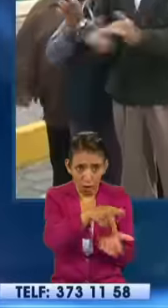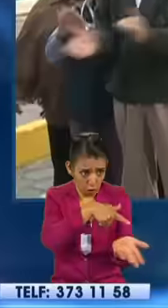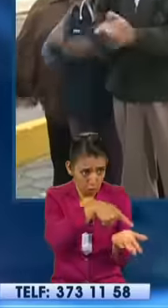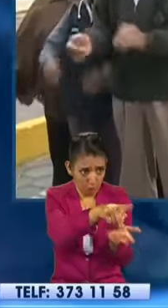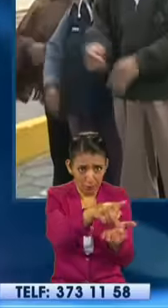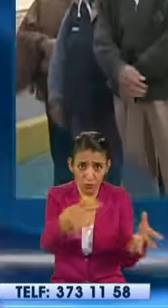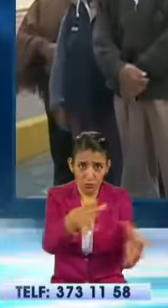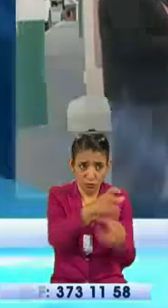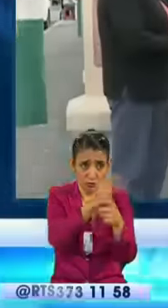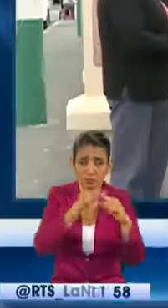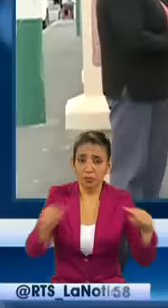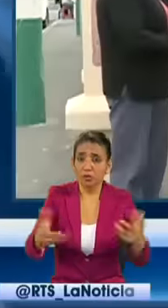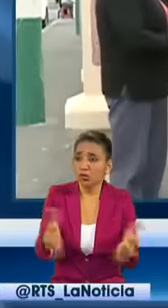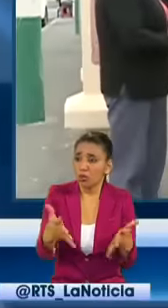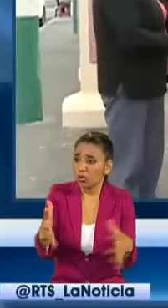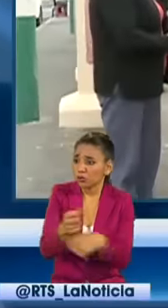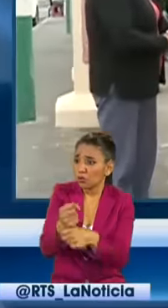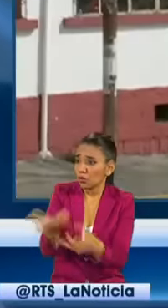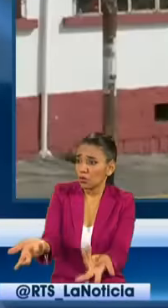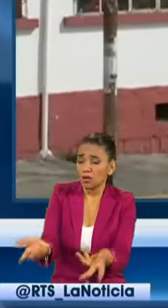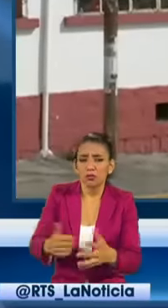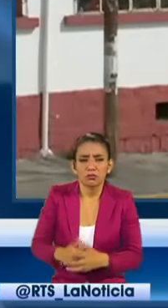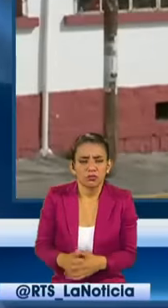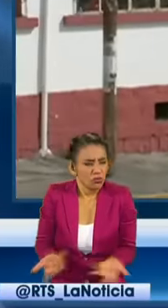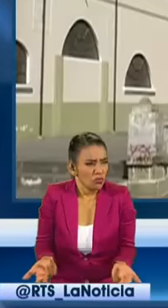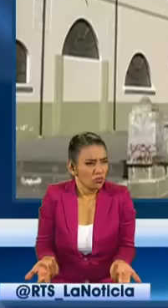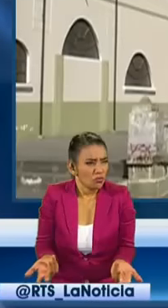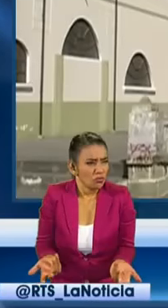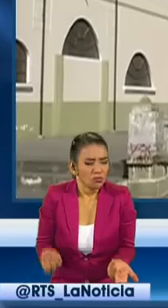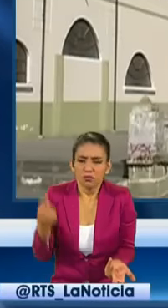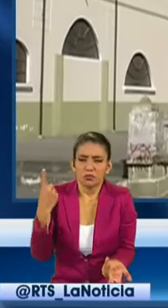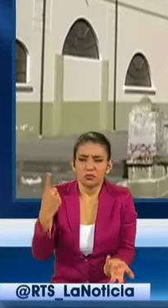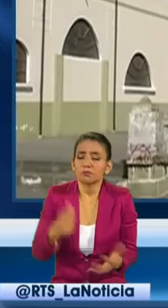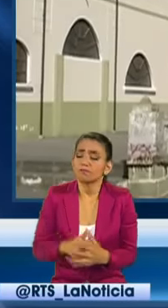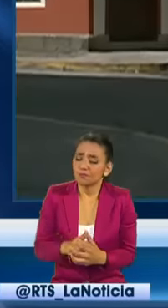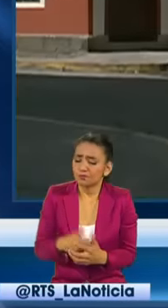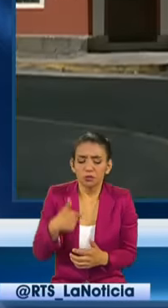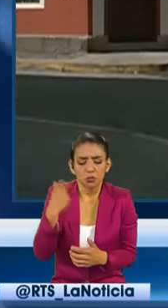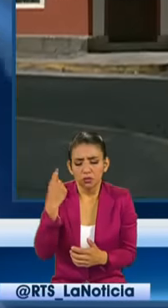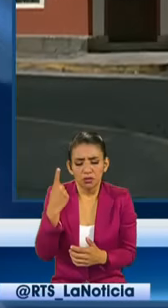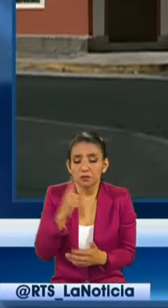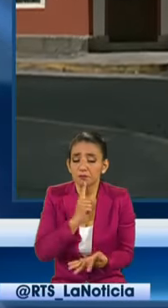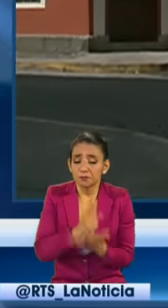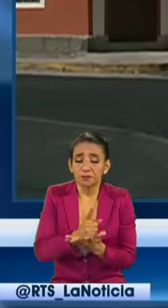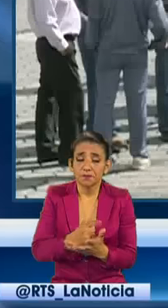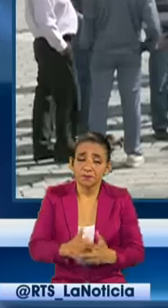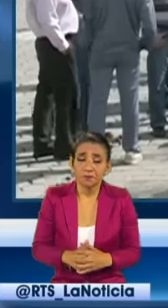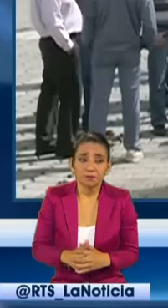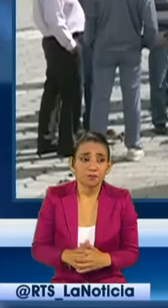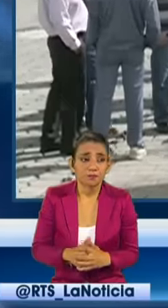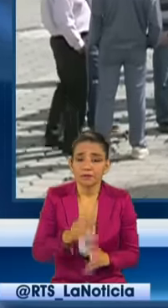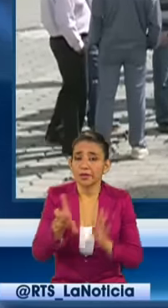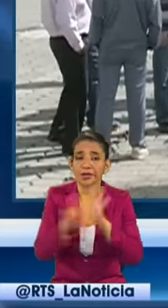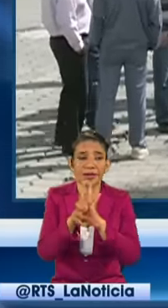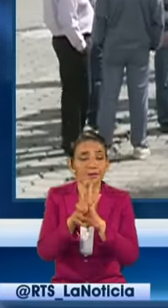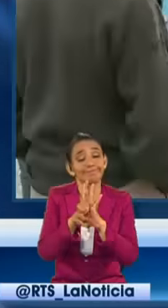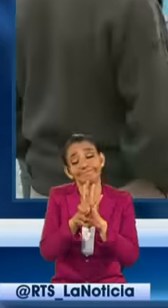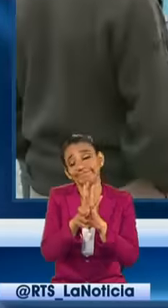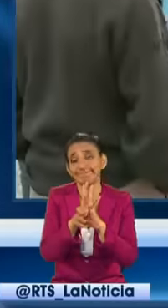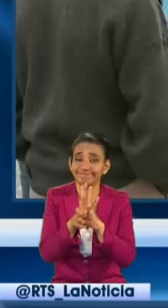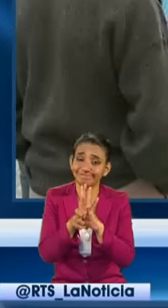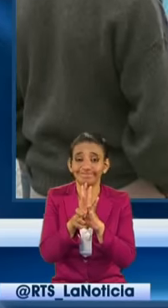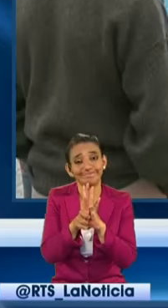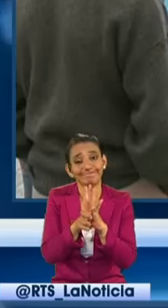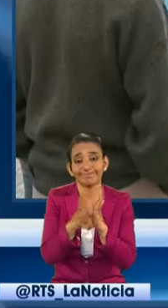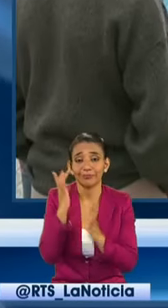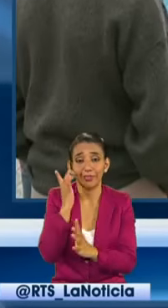la tasa de seguridad, pero no tienen la potestad para dar seguridad. En fin, hay cosas que uno no entiende muchas veces con nuestras leyes. Lo cierto es que